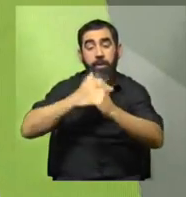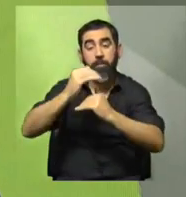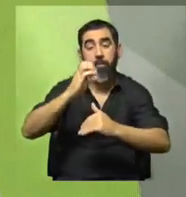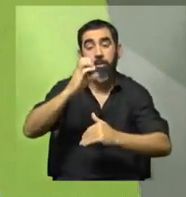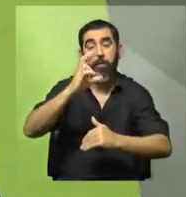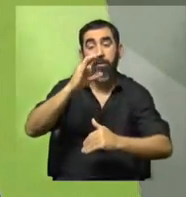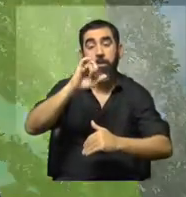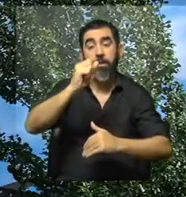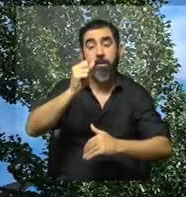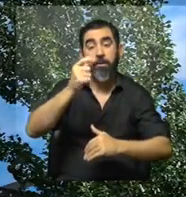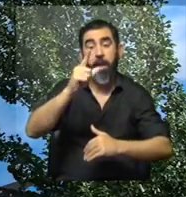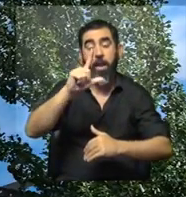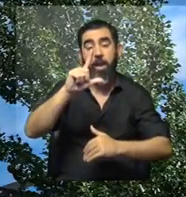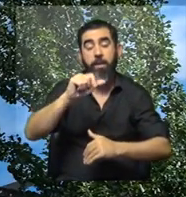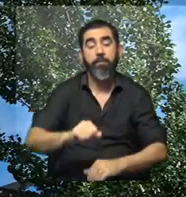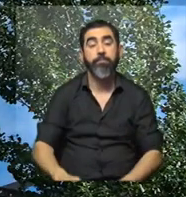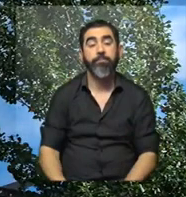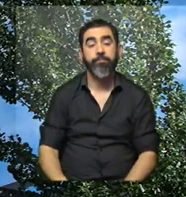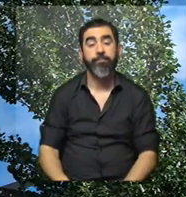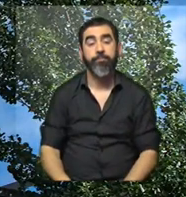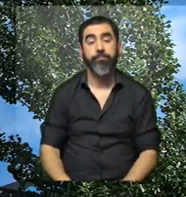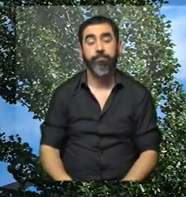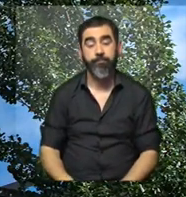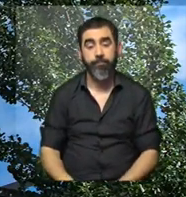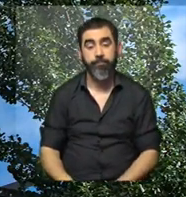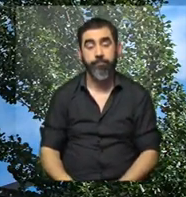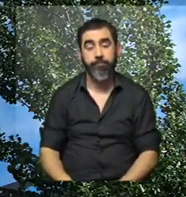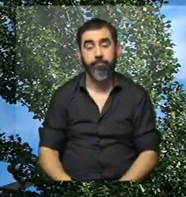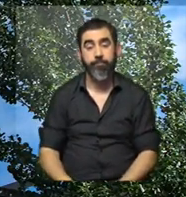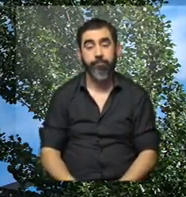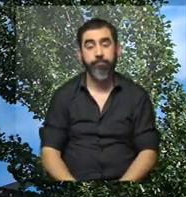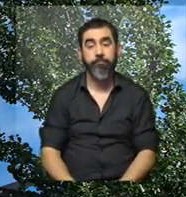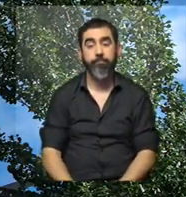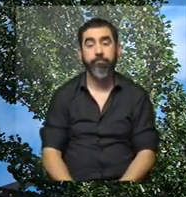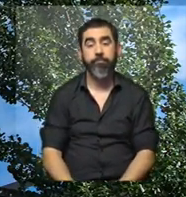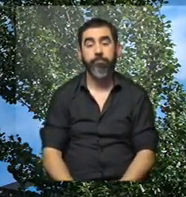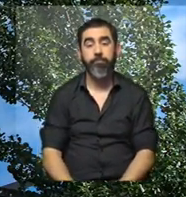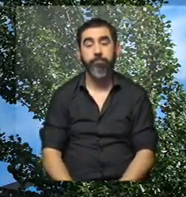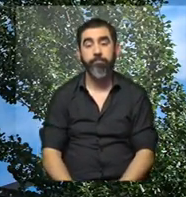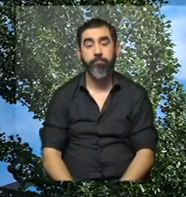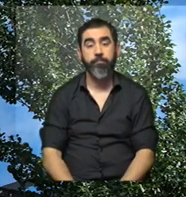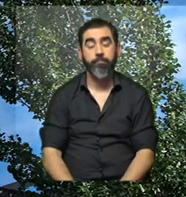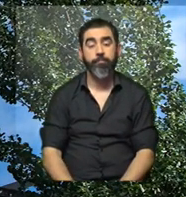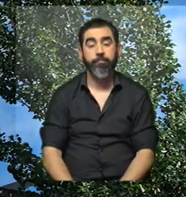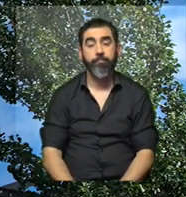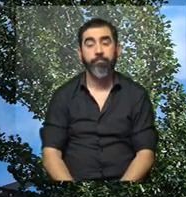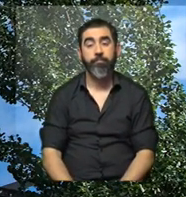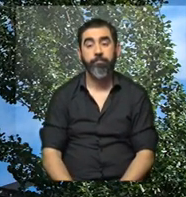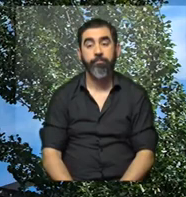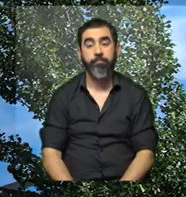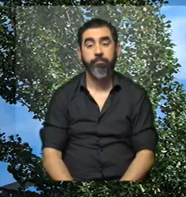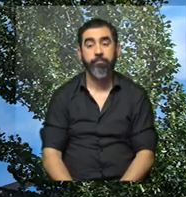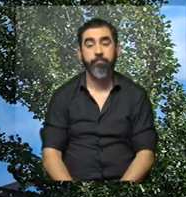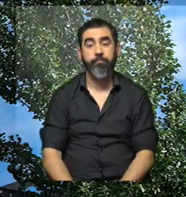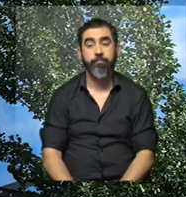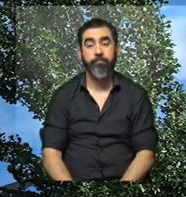Cristales. Presenta Mercado Agrícola de Montevideo, en el corazón de un barrio donde late la ciudad. Mercado de